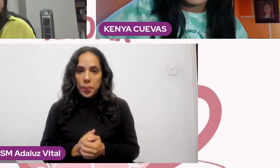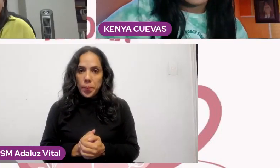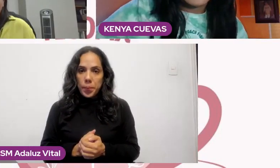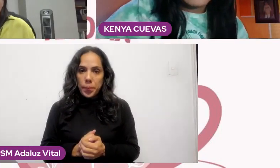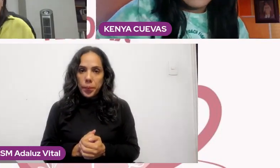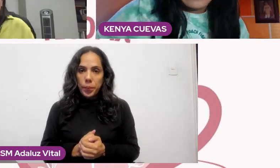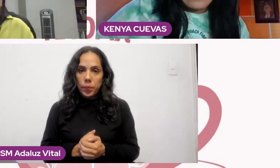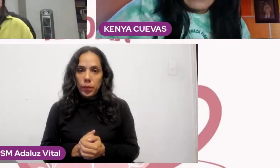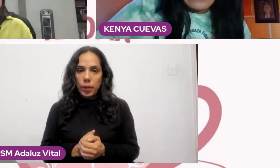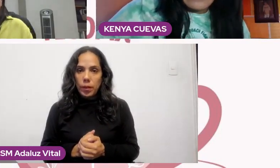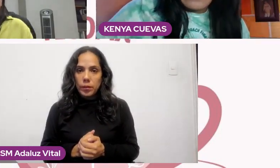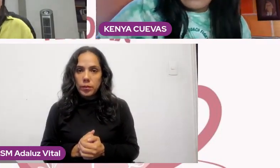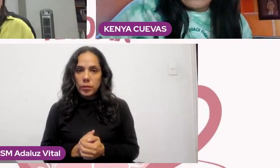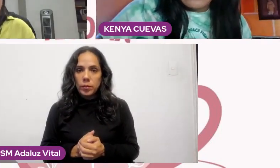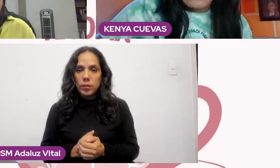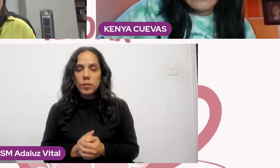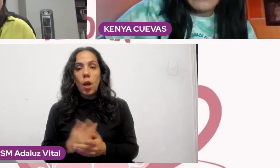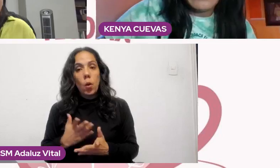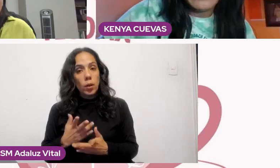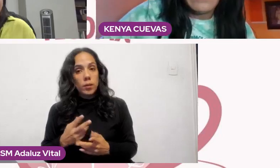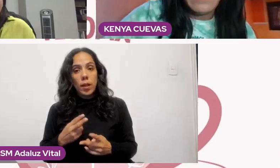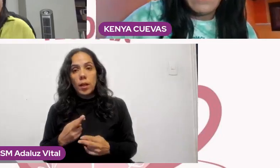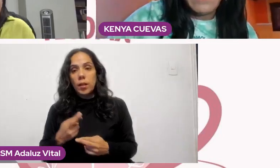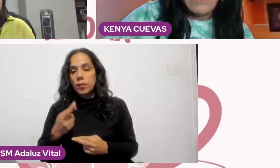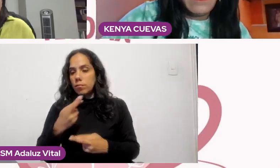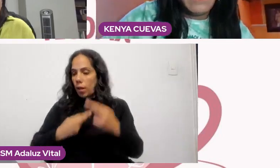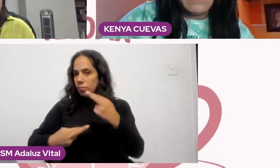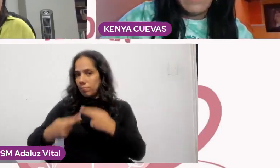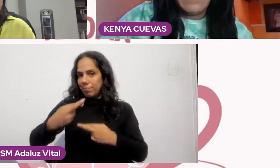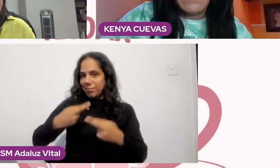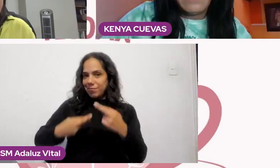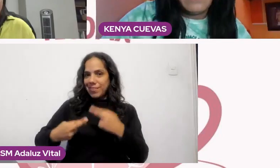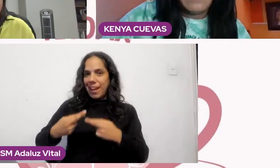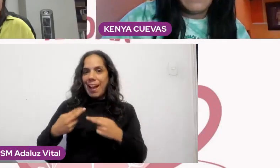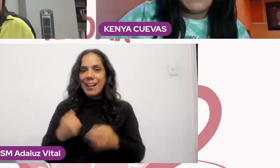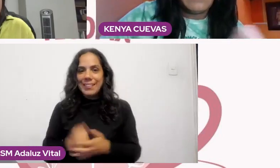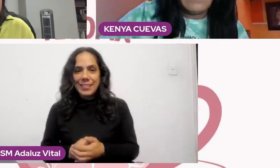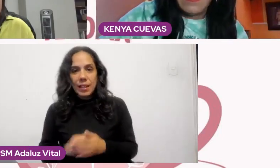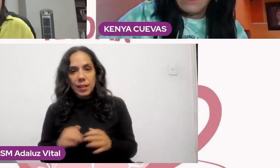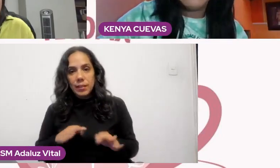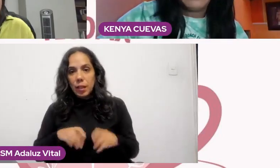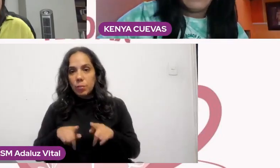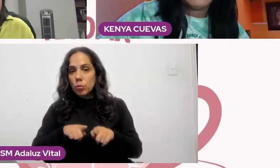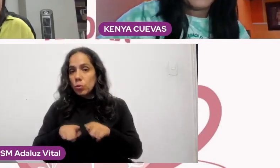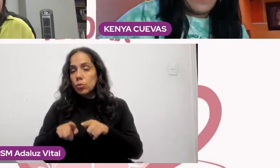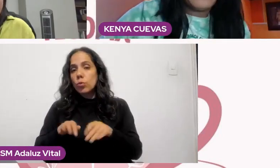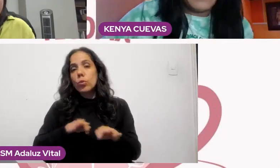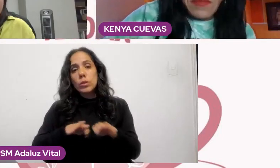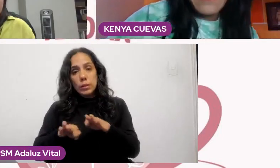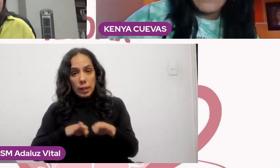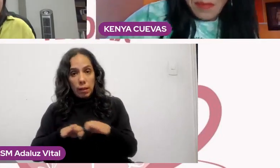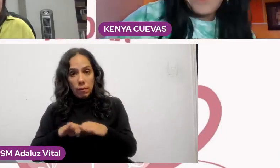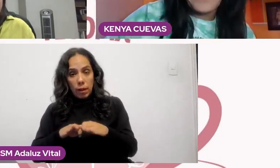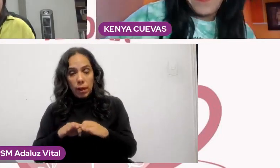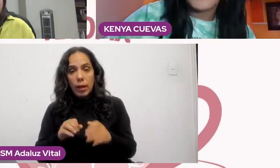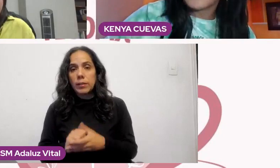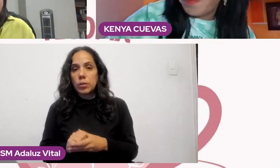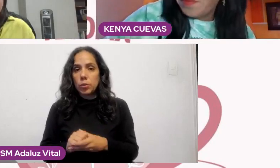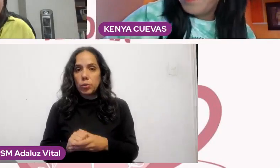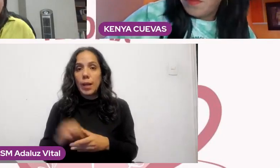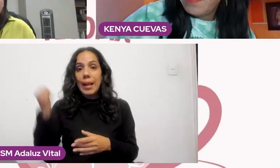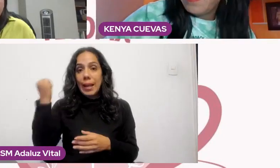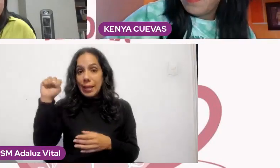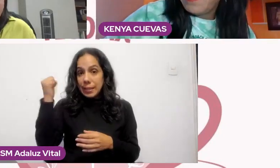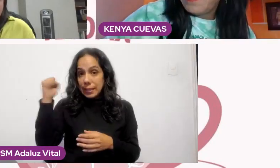el periodo ya ordinario, bueno, pues se continúe con esta iniciativa que nos comentas que en septiembre está la